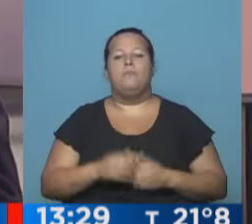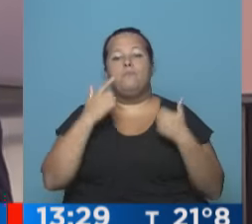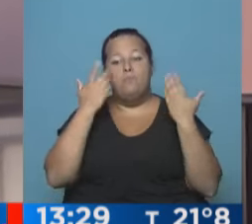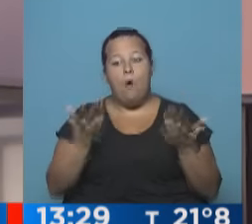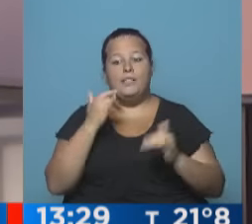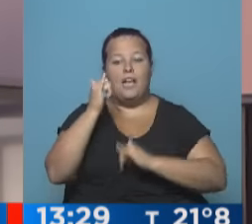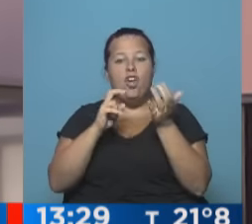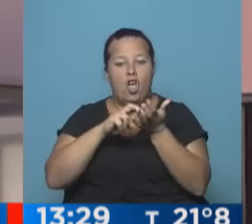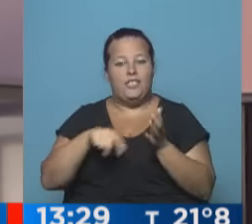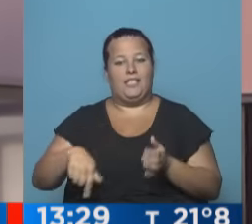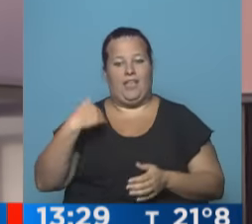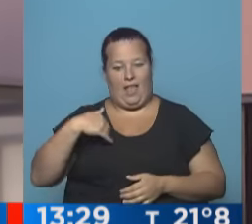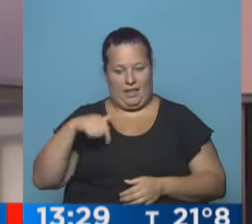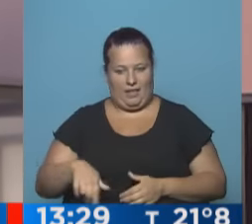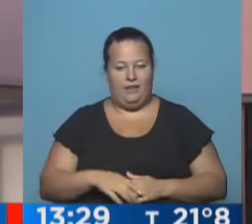compartir más noticias del país.